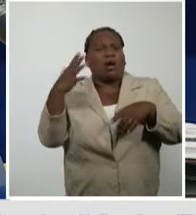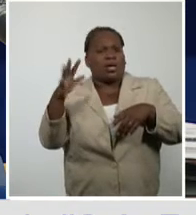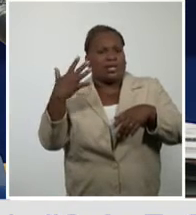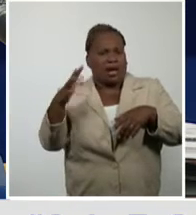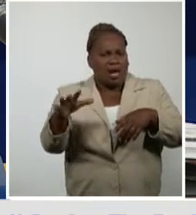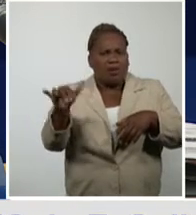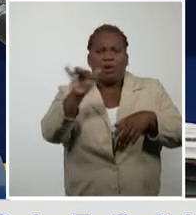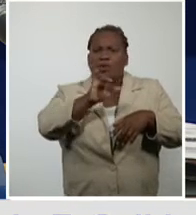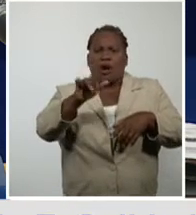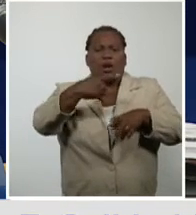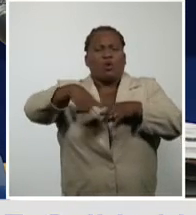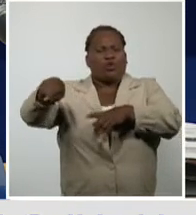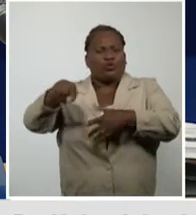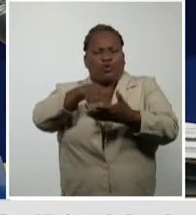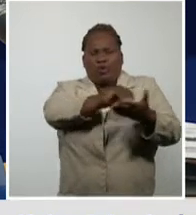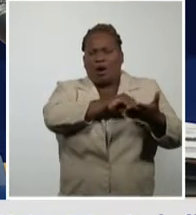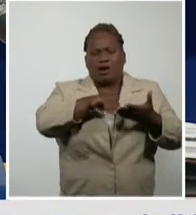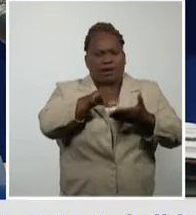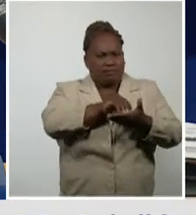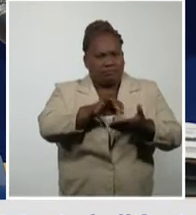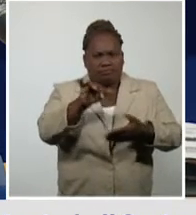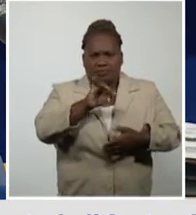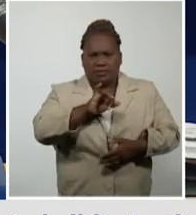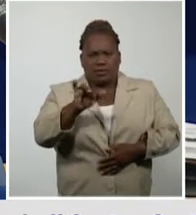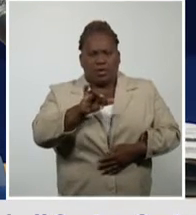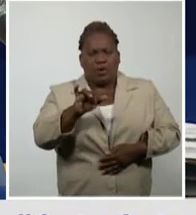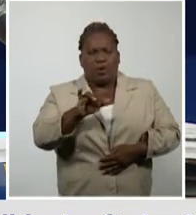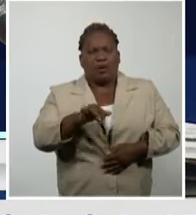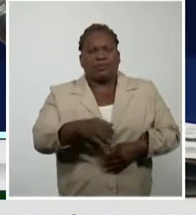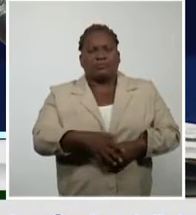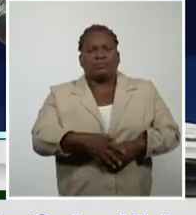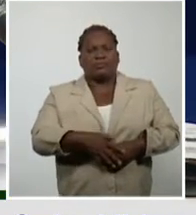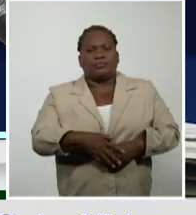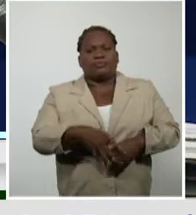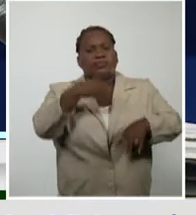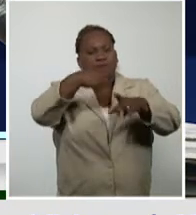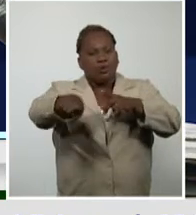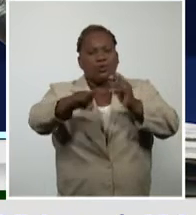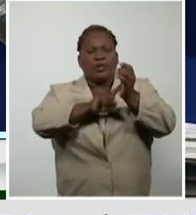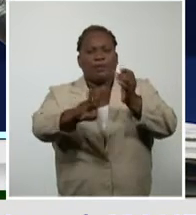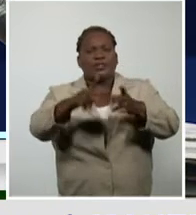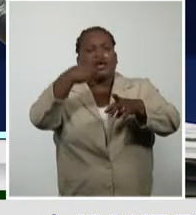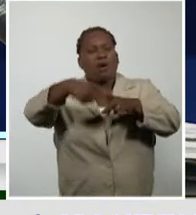otros lugares de nuestro país, en otras provincias, en otras ciudades.